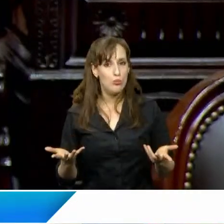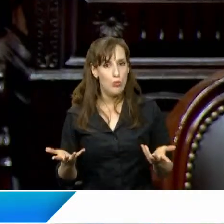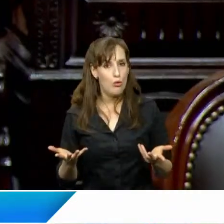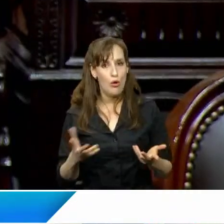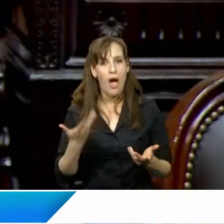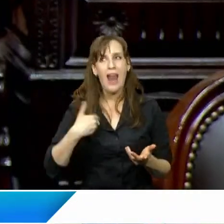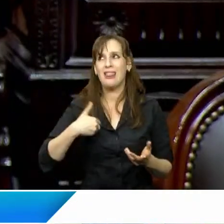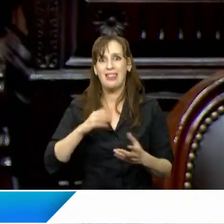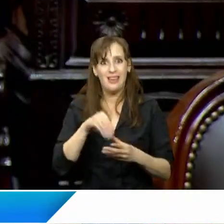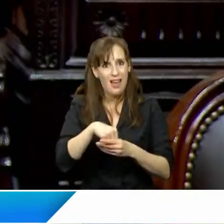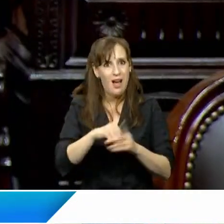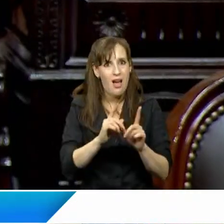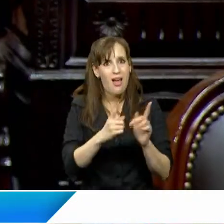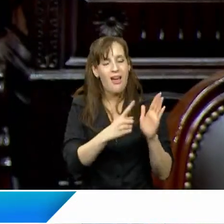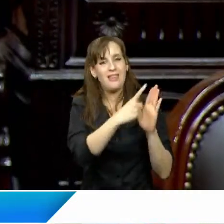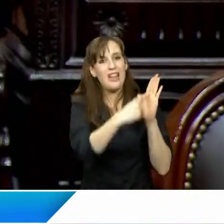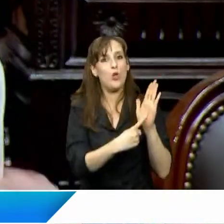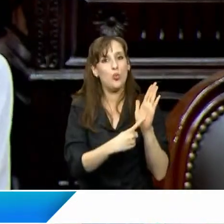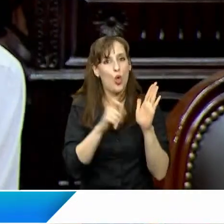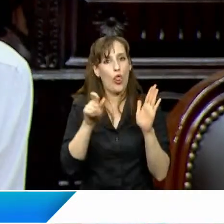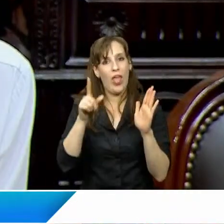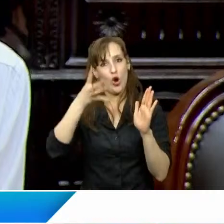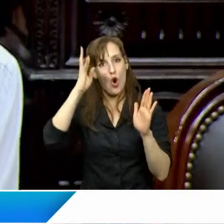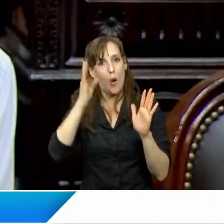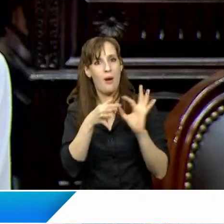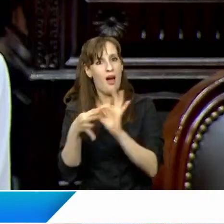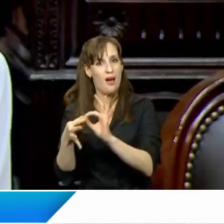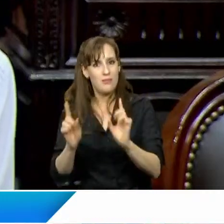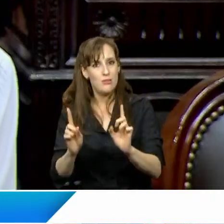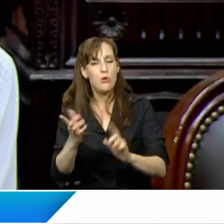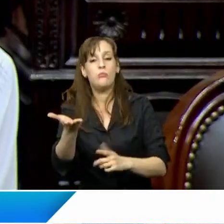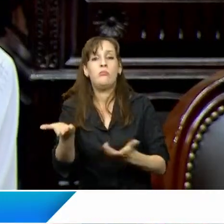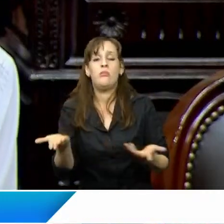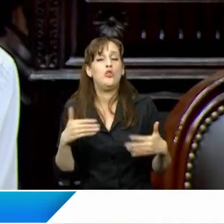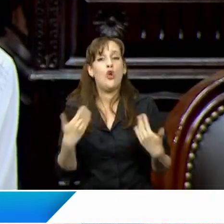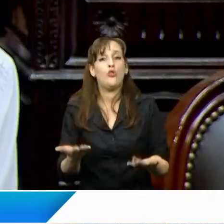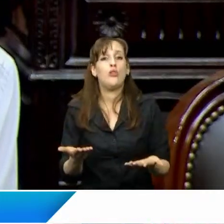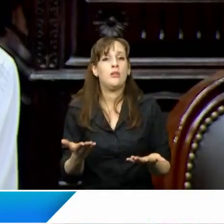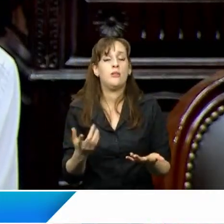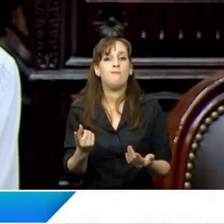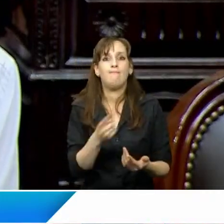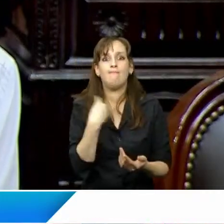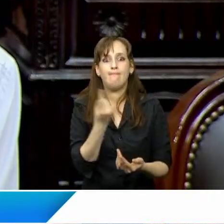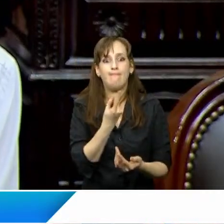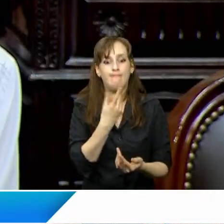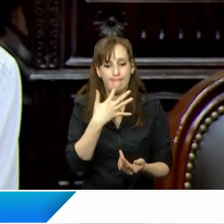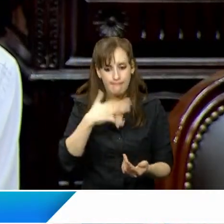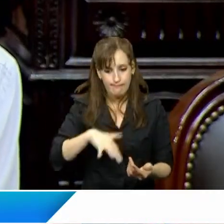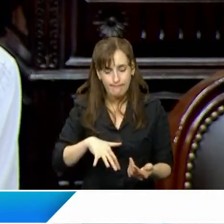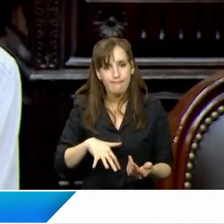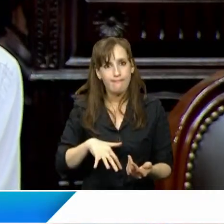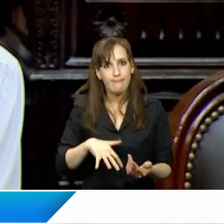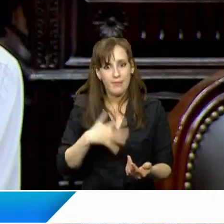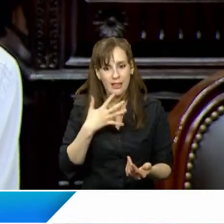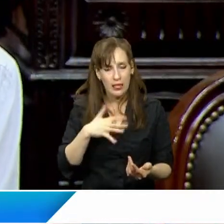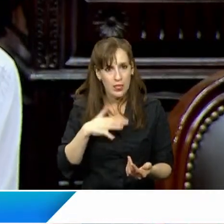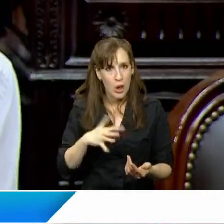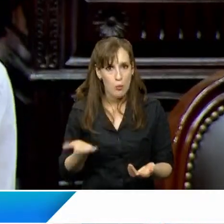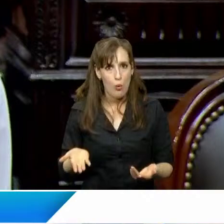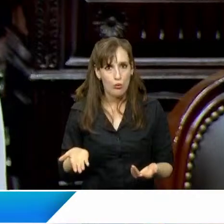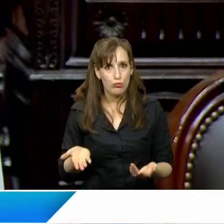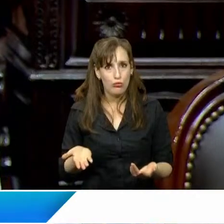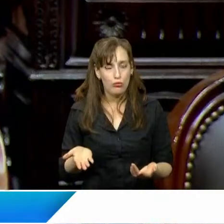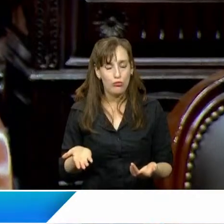parte. Así que, presidente, desde el punto de vista técnico también entendemos que hay numerosas objeciones. Es